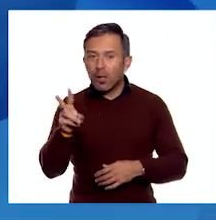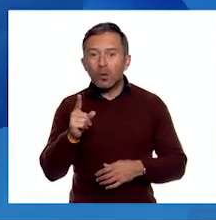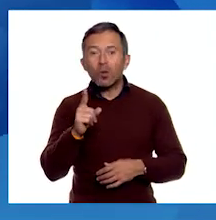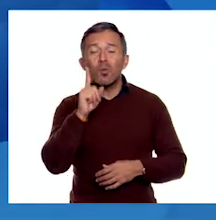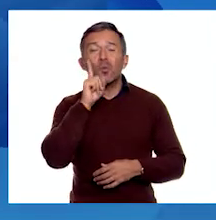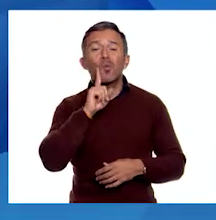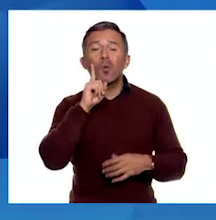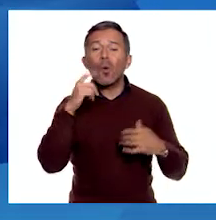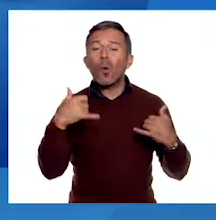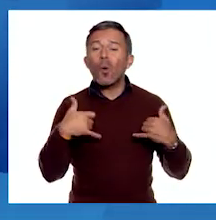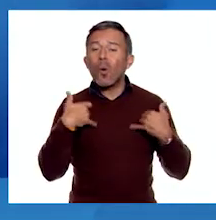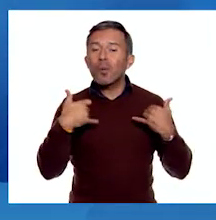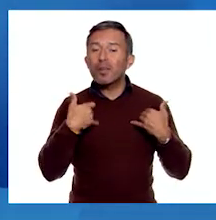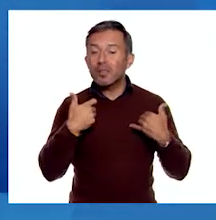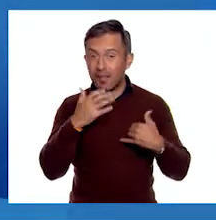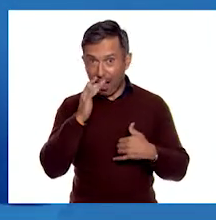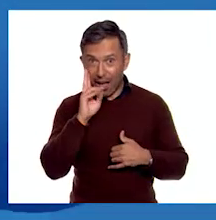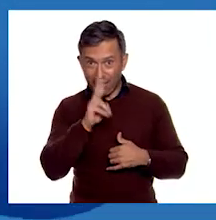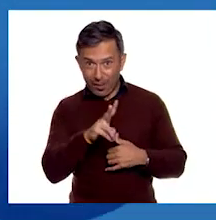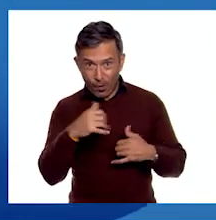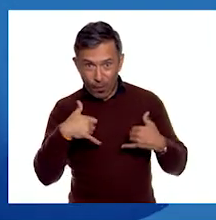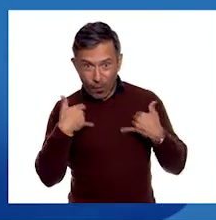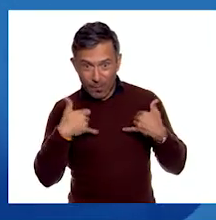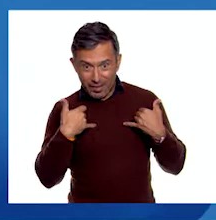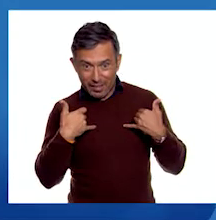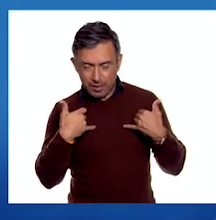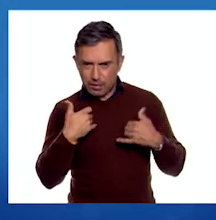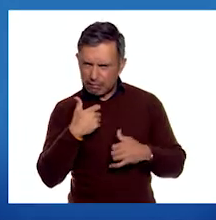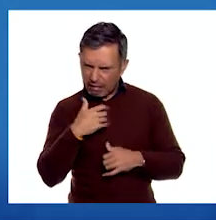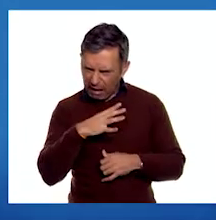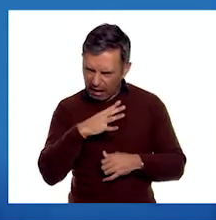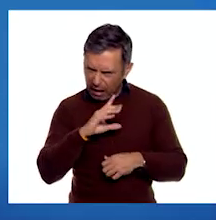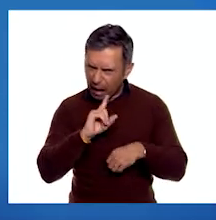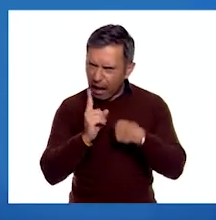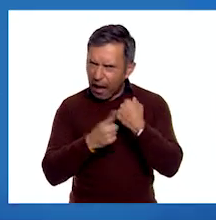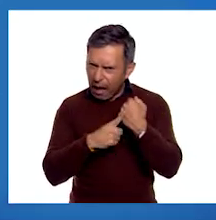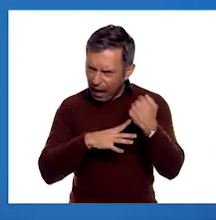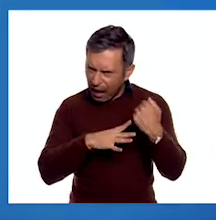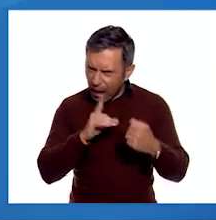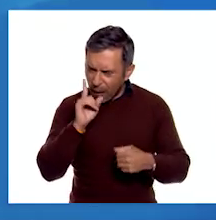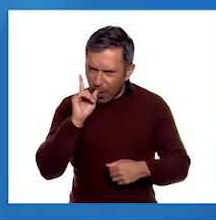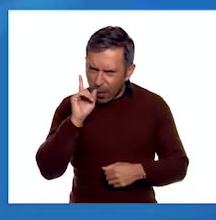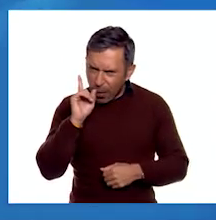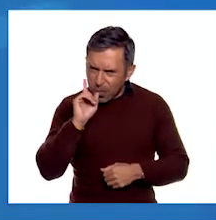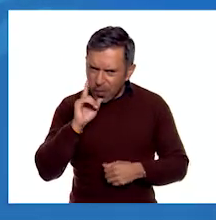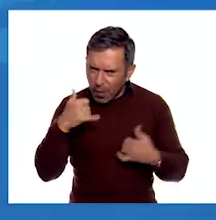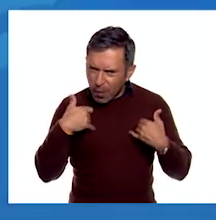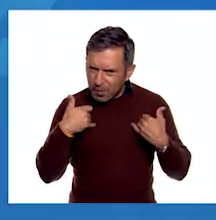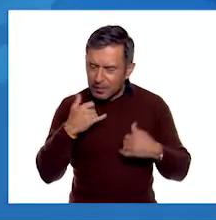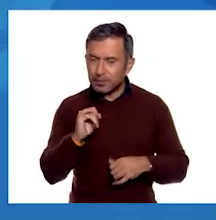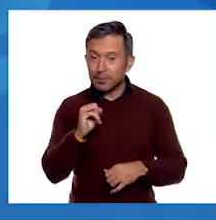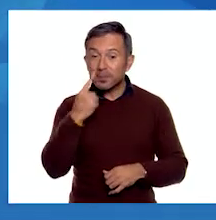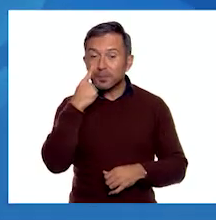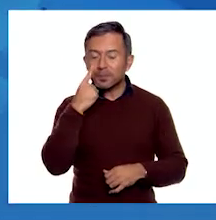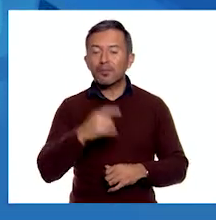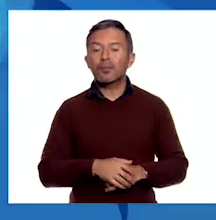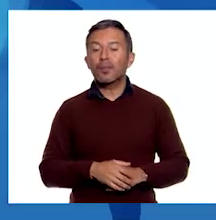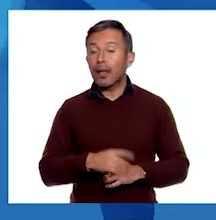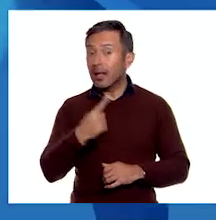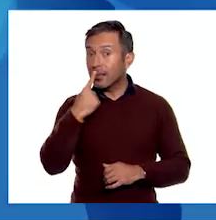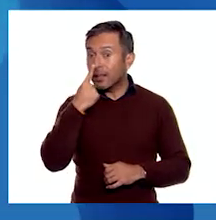la joven? ¿Han visto a la joven? ¿A la Miren, joven? Hay una joven. Lo que es la nariz... Miren, a